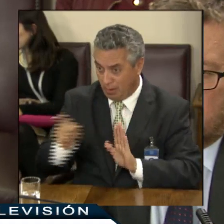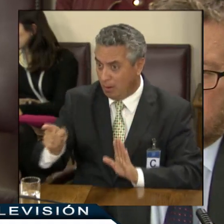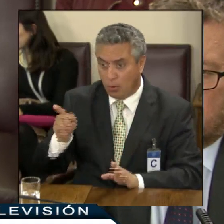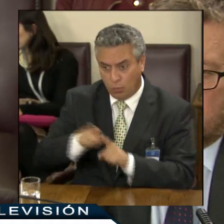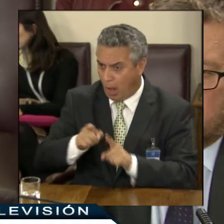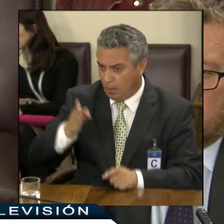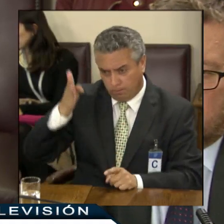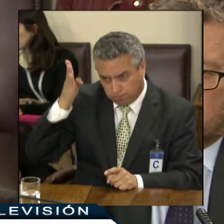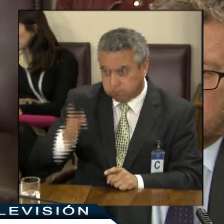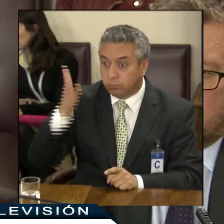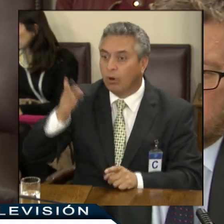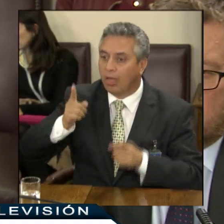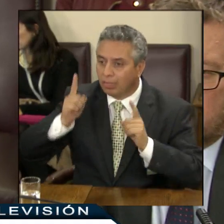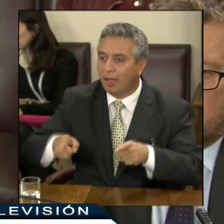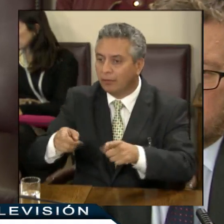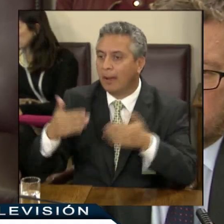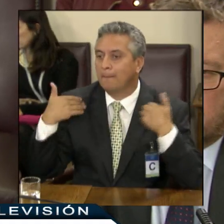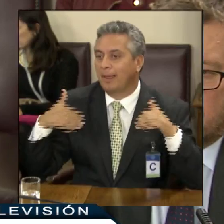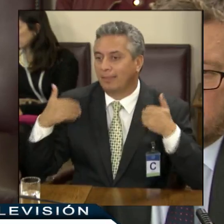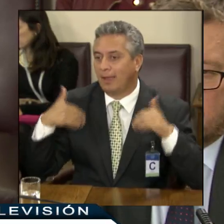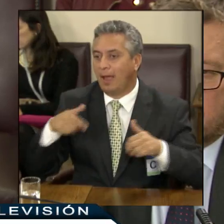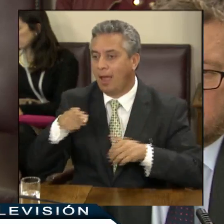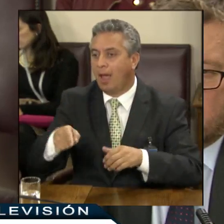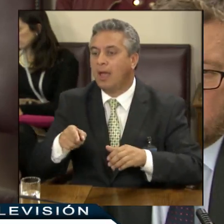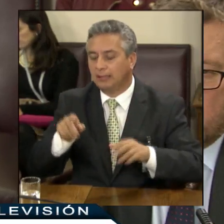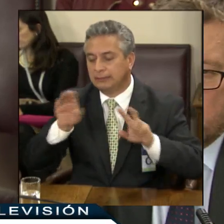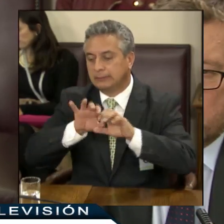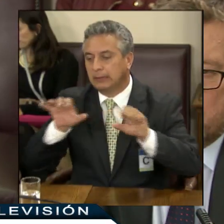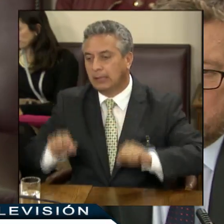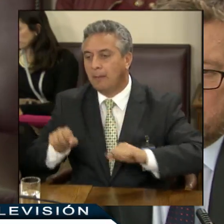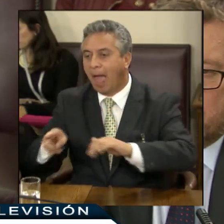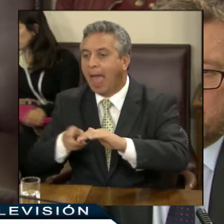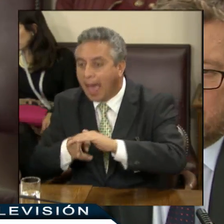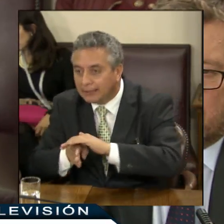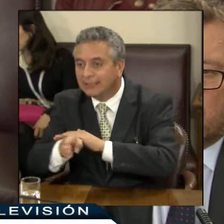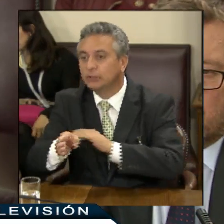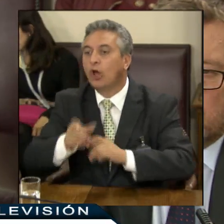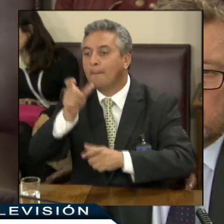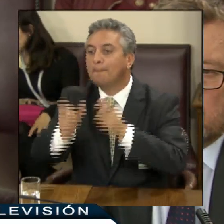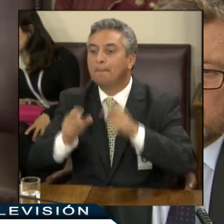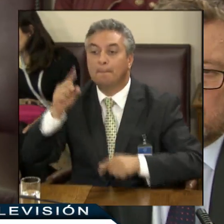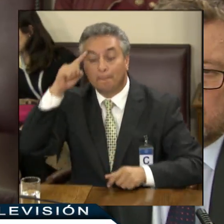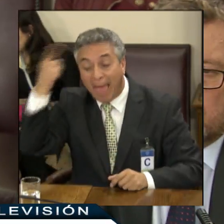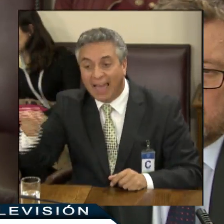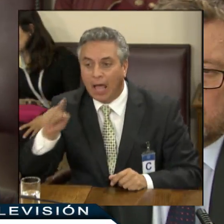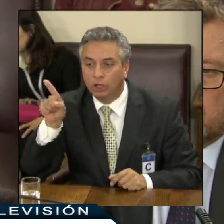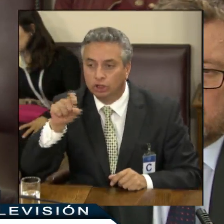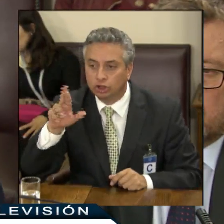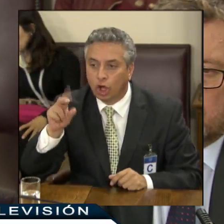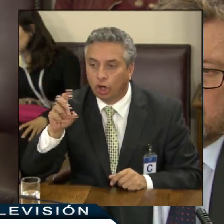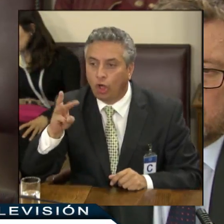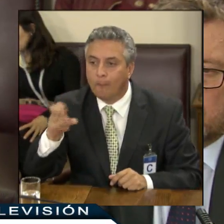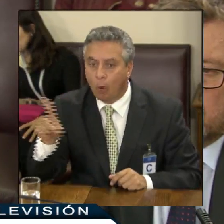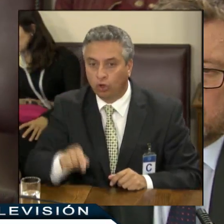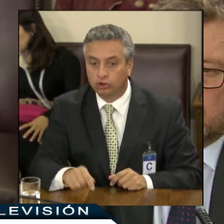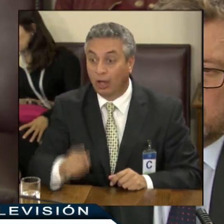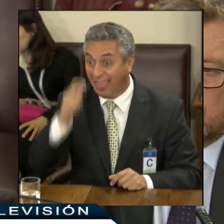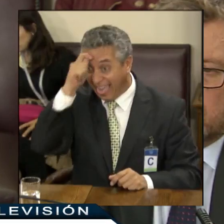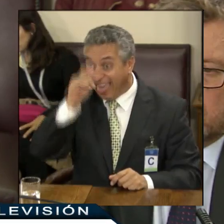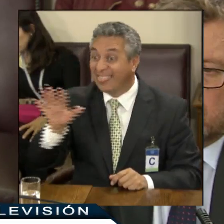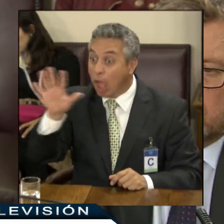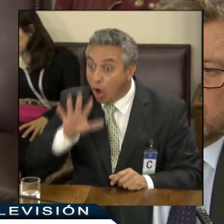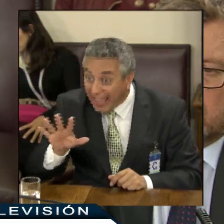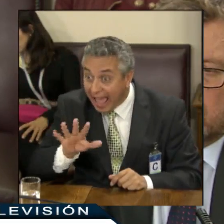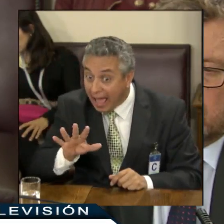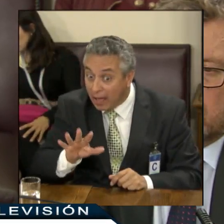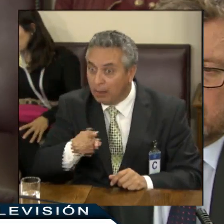legal debe determinar las modalidades prácticas de implementación de sistemas de acceso a la información para sordomudos teoría y práctica estos son los riesgos que